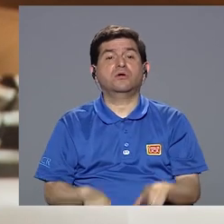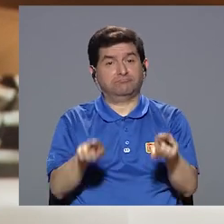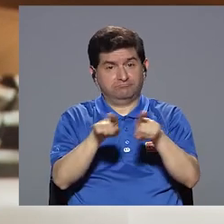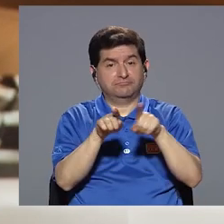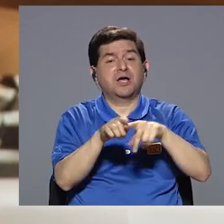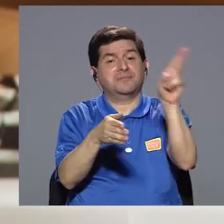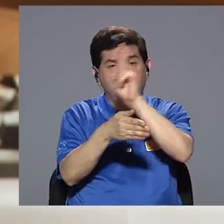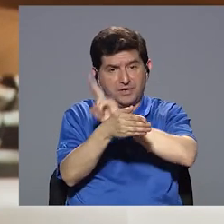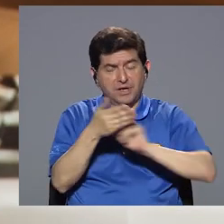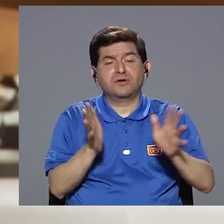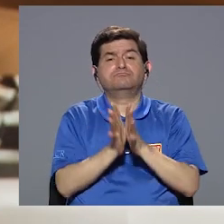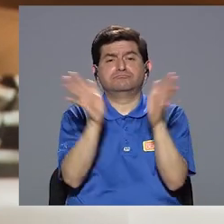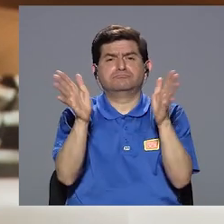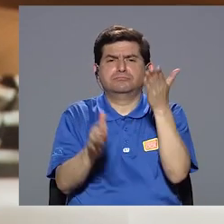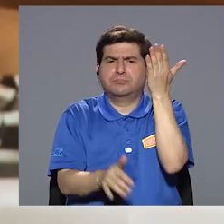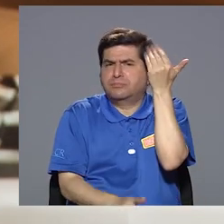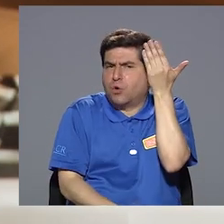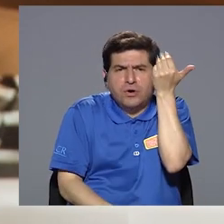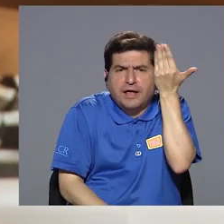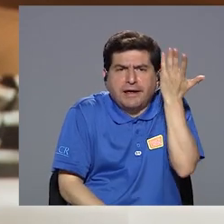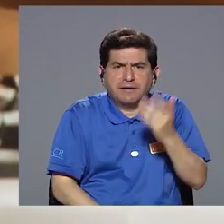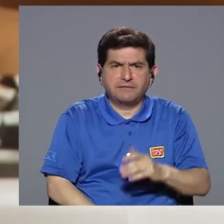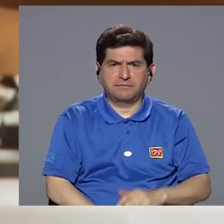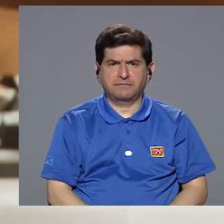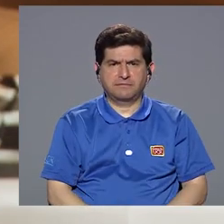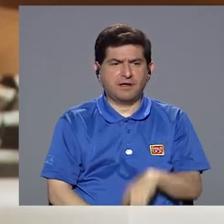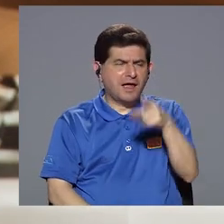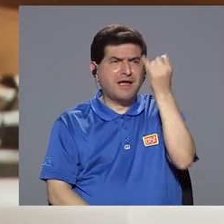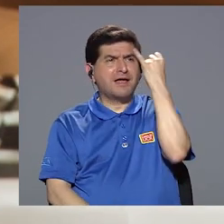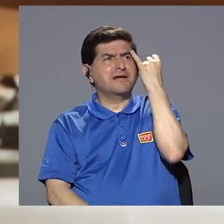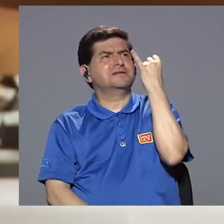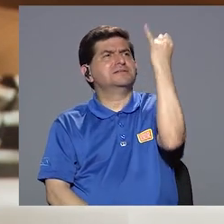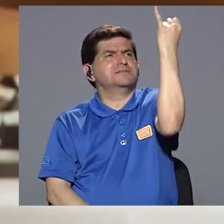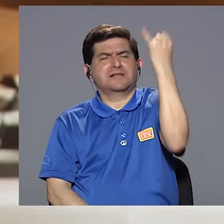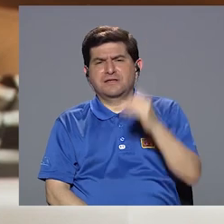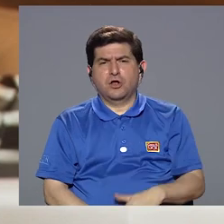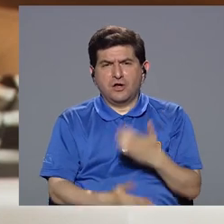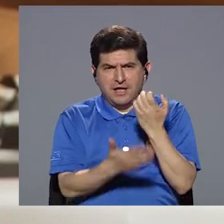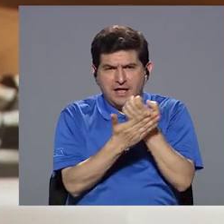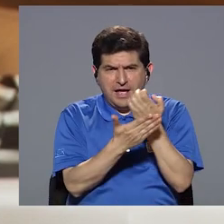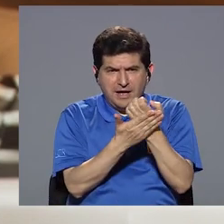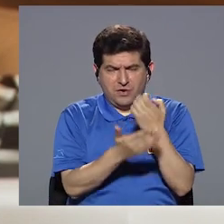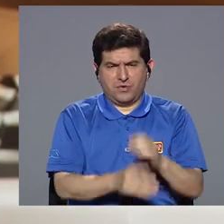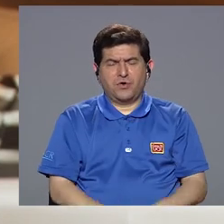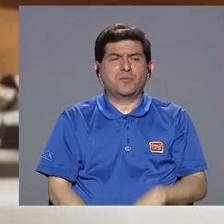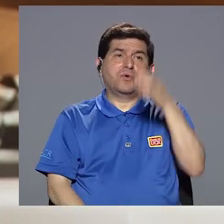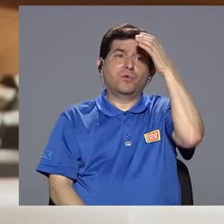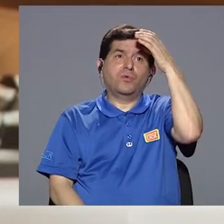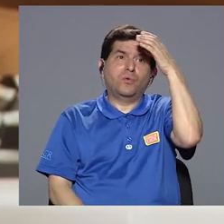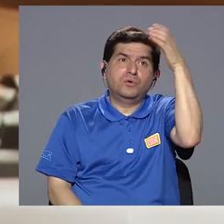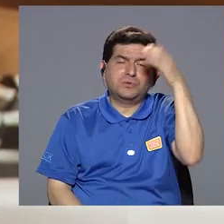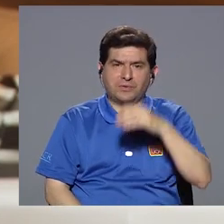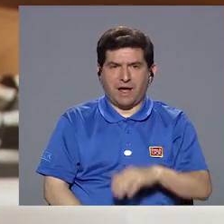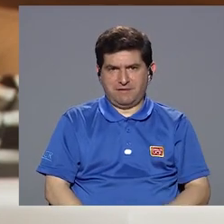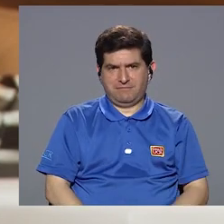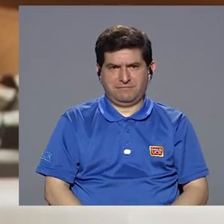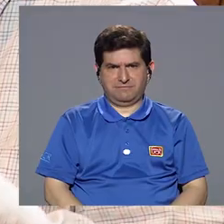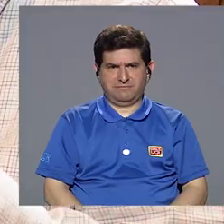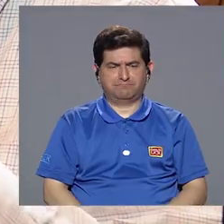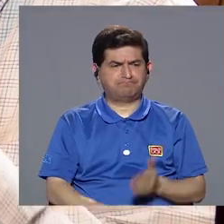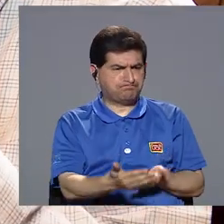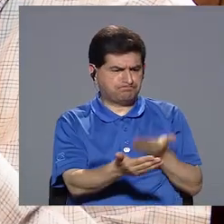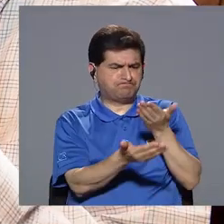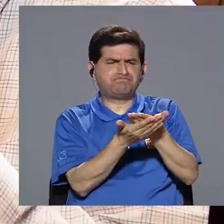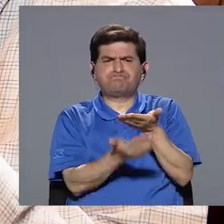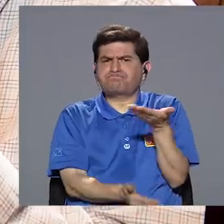sociedades en y en cuenta en las universidades públicas porque porque esta ideología o este planteamiento económico ideológico cultural